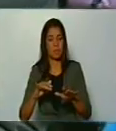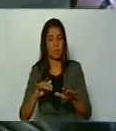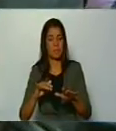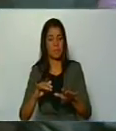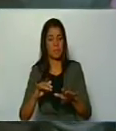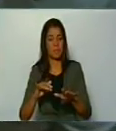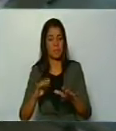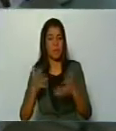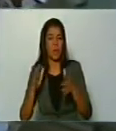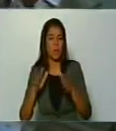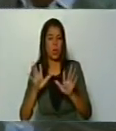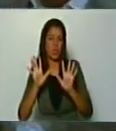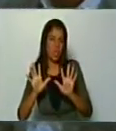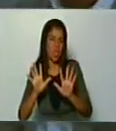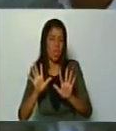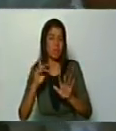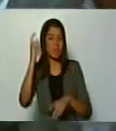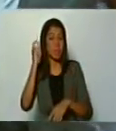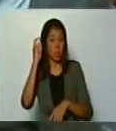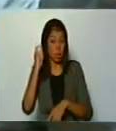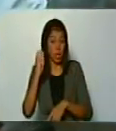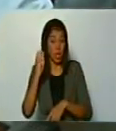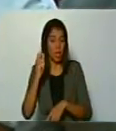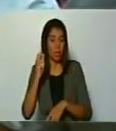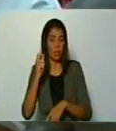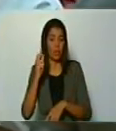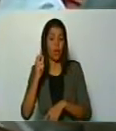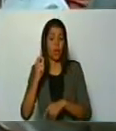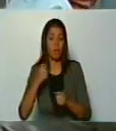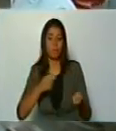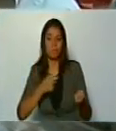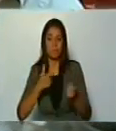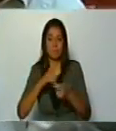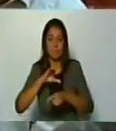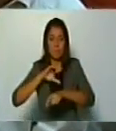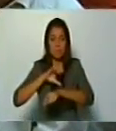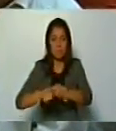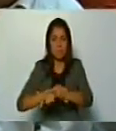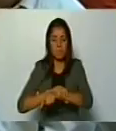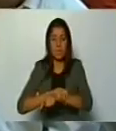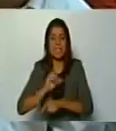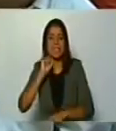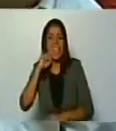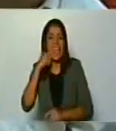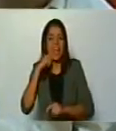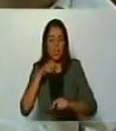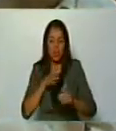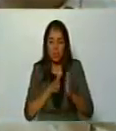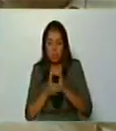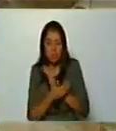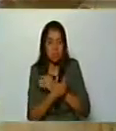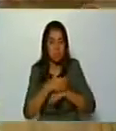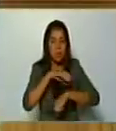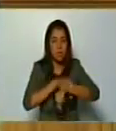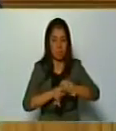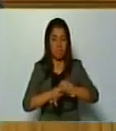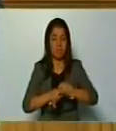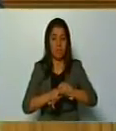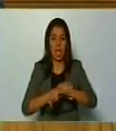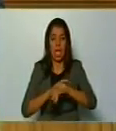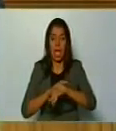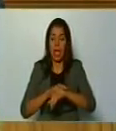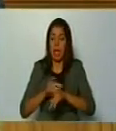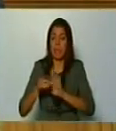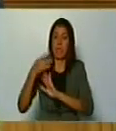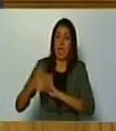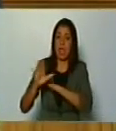fueron llevados de facto, sin que mediara juicio alguno, sin que mediara el derecho a la